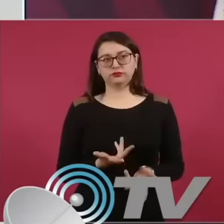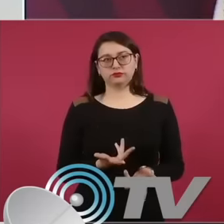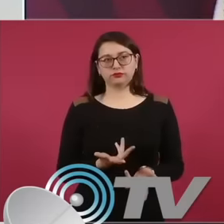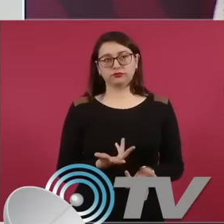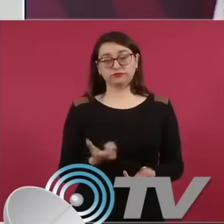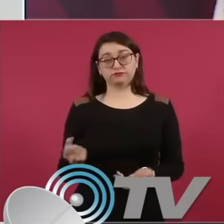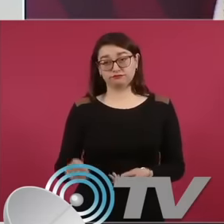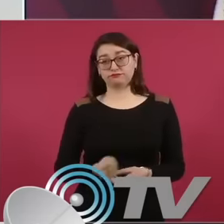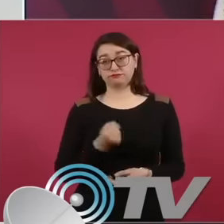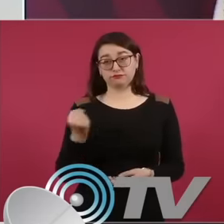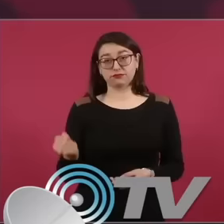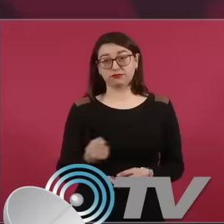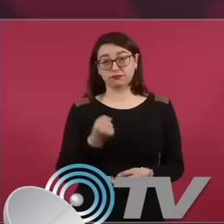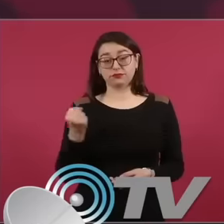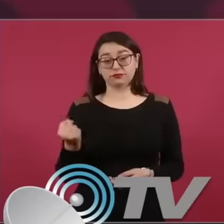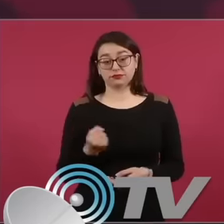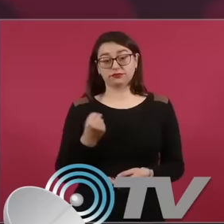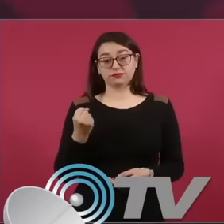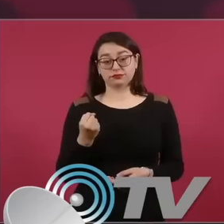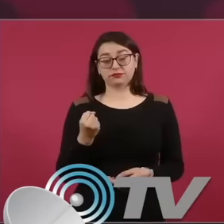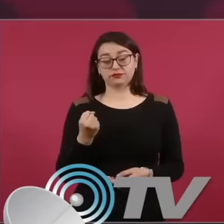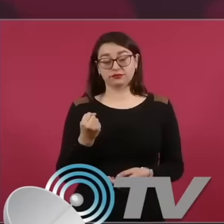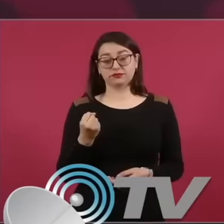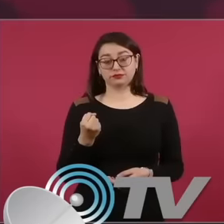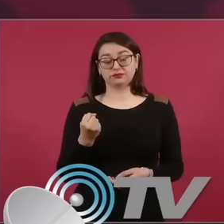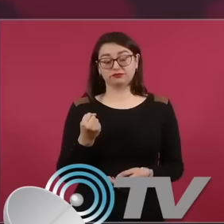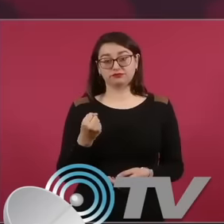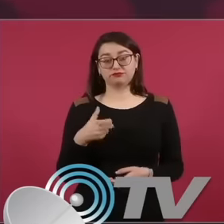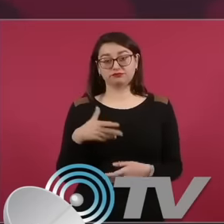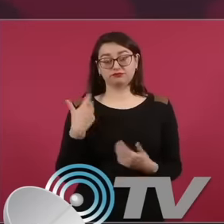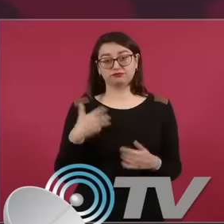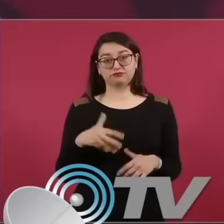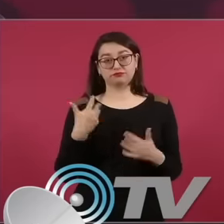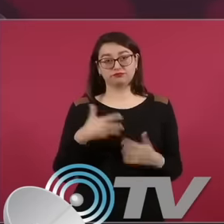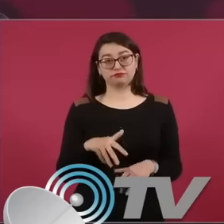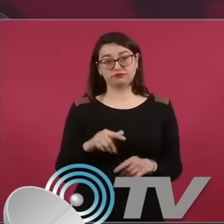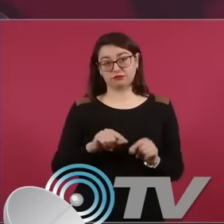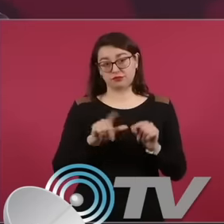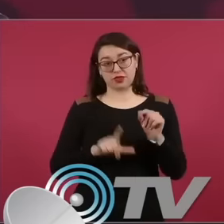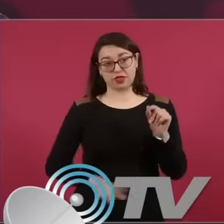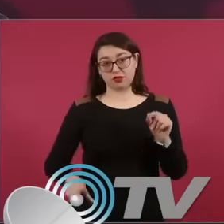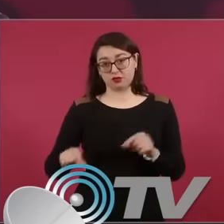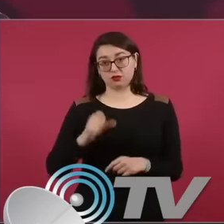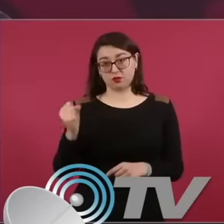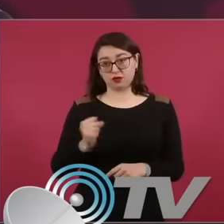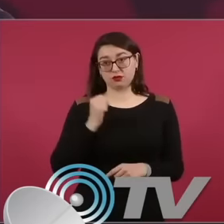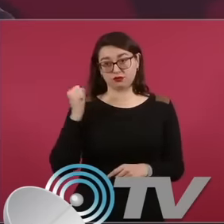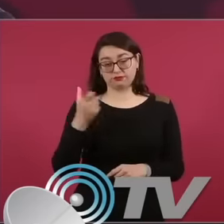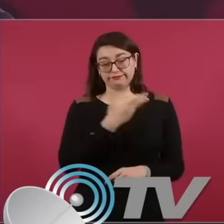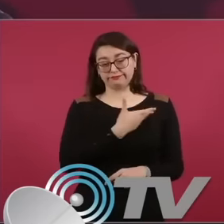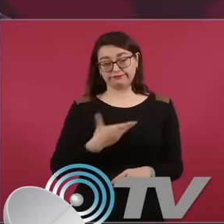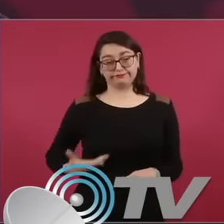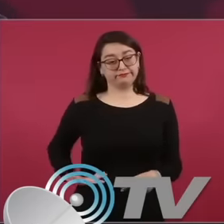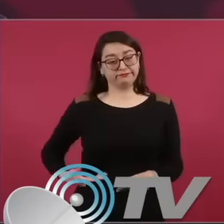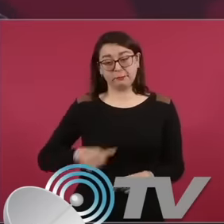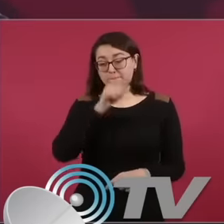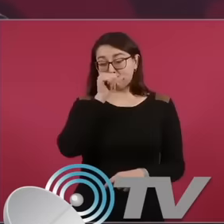esa suerte de tener un presidente como Juárez, el mejor